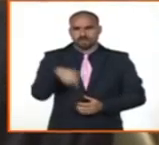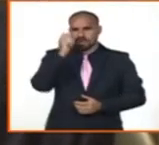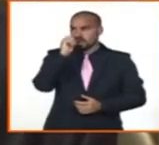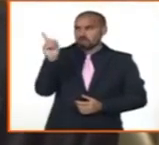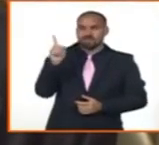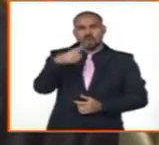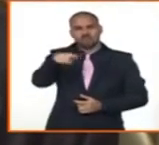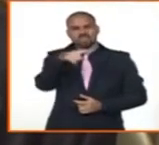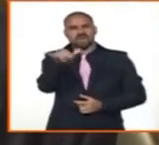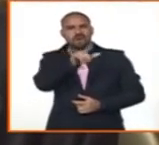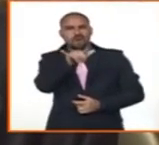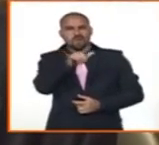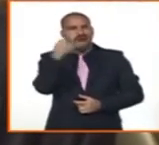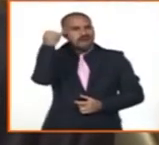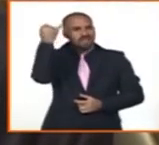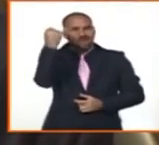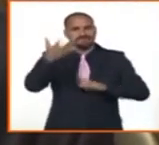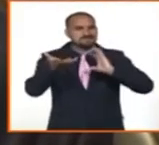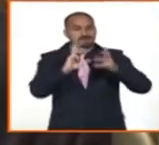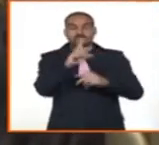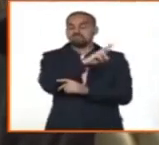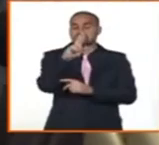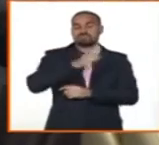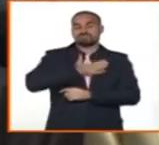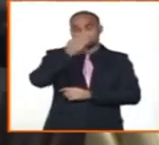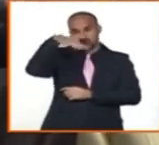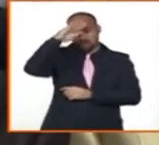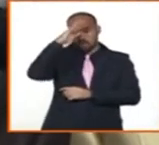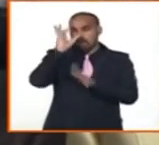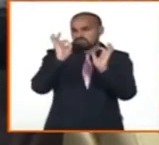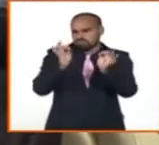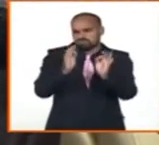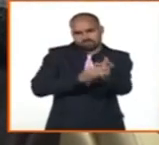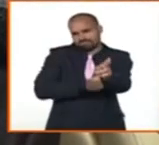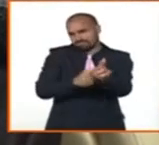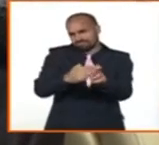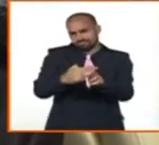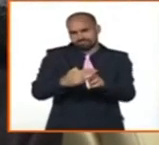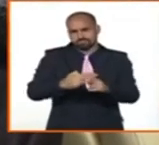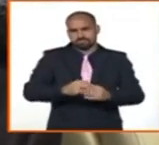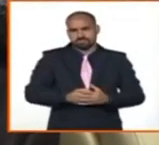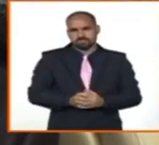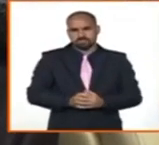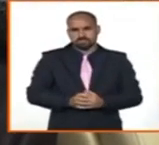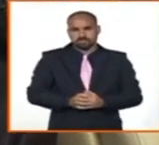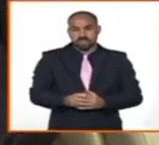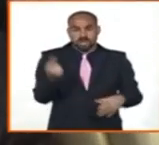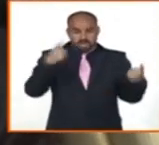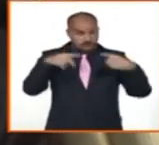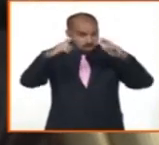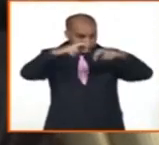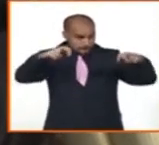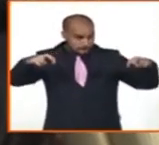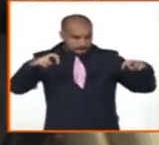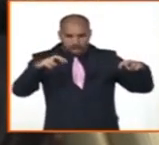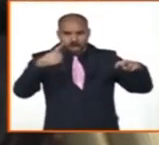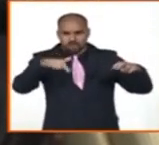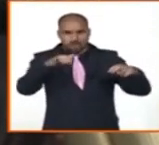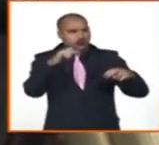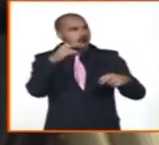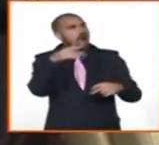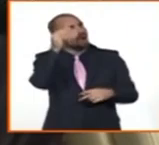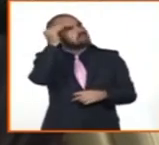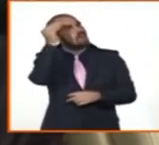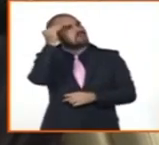Cubana desde siempre, y lo han hecho especialmente en estas horas que han estado aquí. Fíjense que